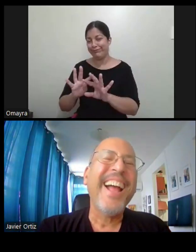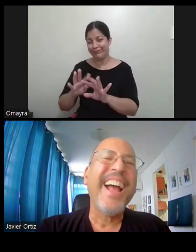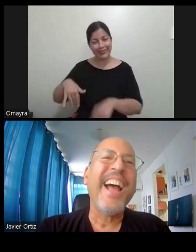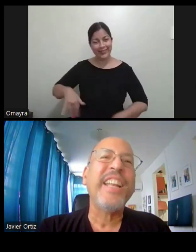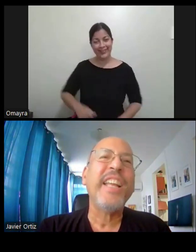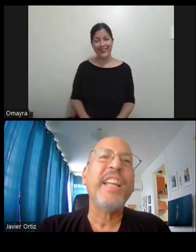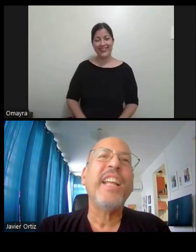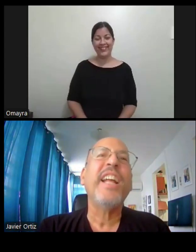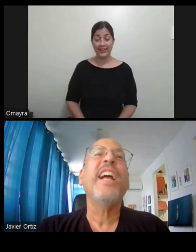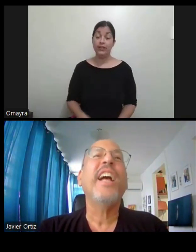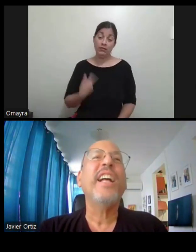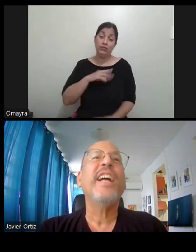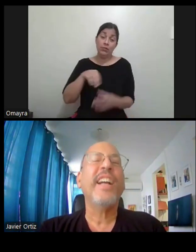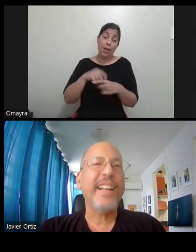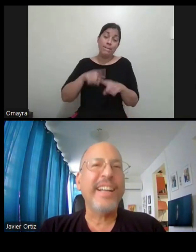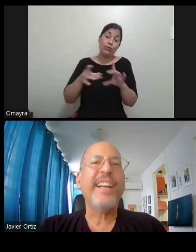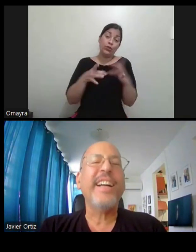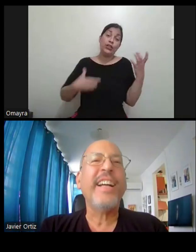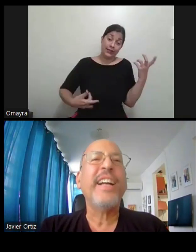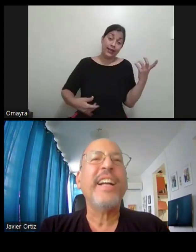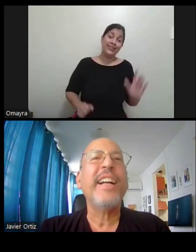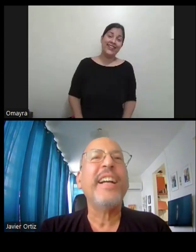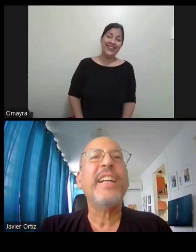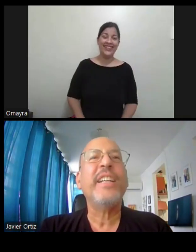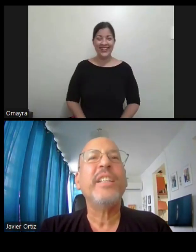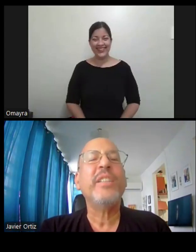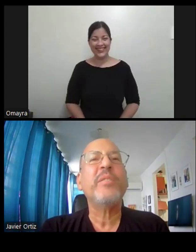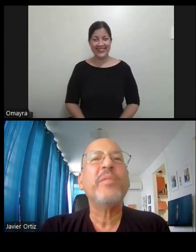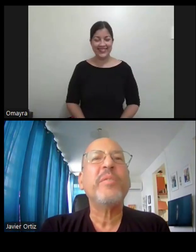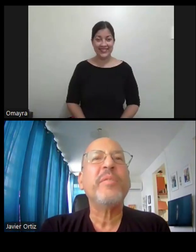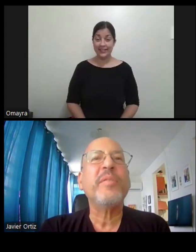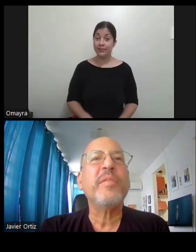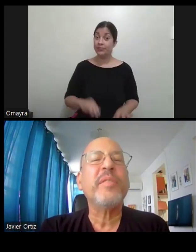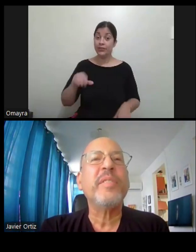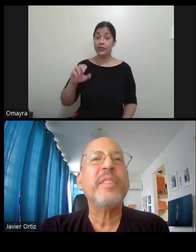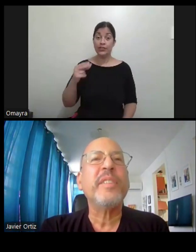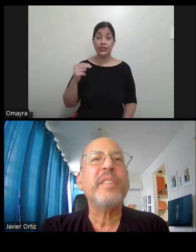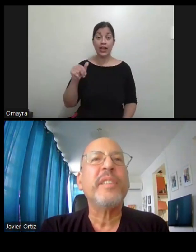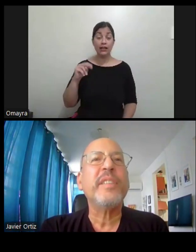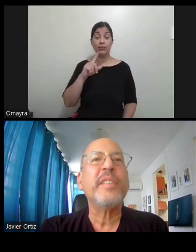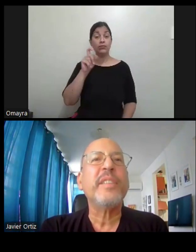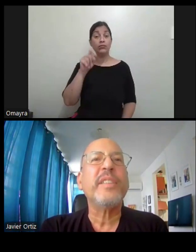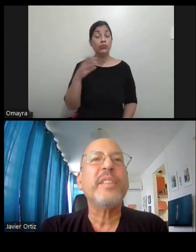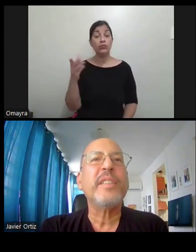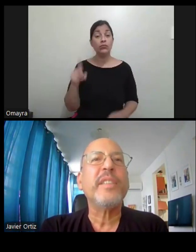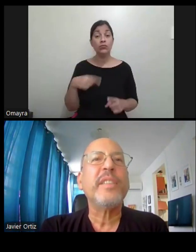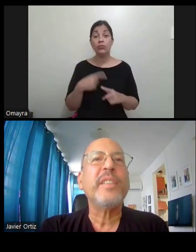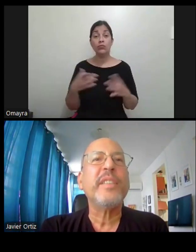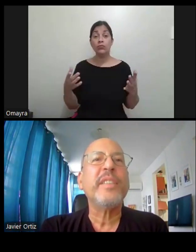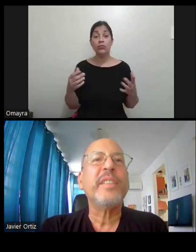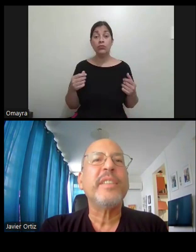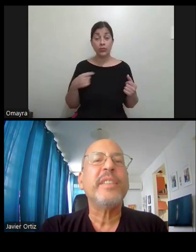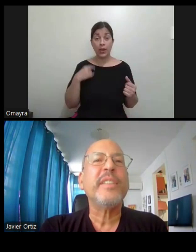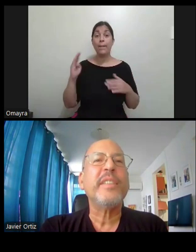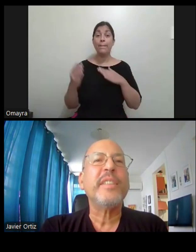Bueno, ha dado parranda, pero sin la guitarra. Pregunta a Shenan, mira, la pregunta de Shenan, algo de pentatónico. Sí, está basado